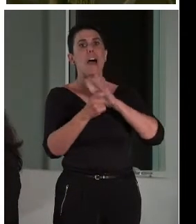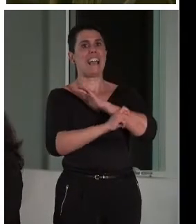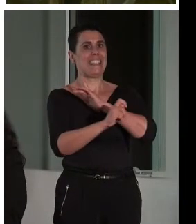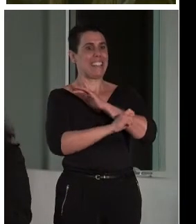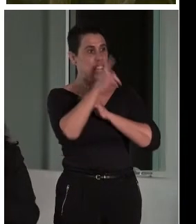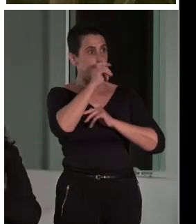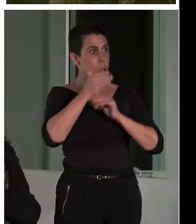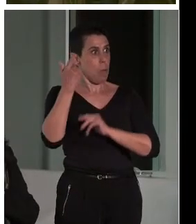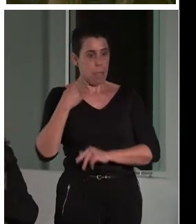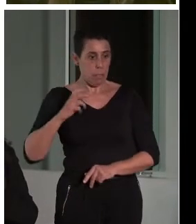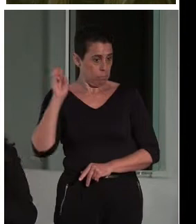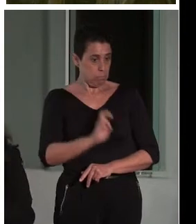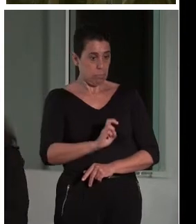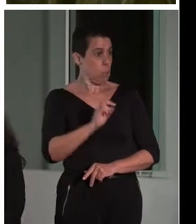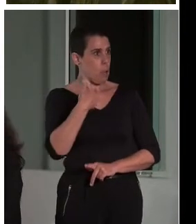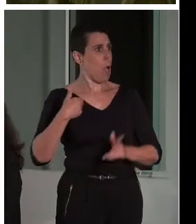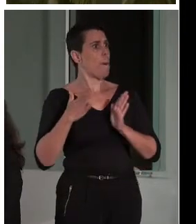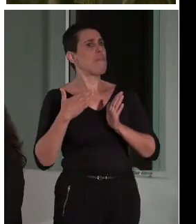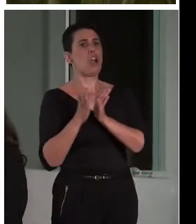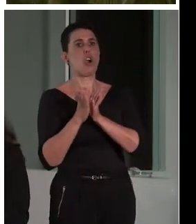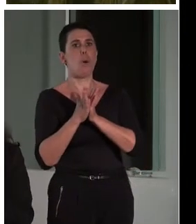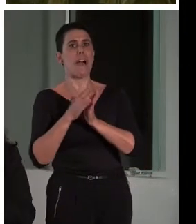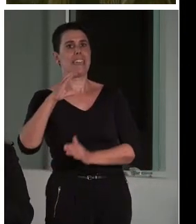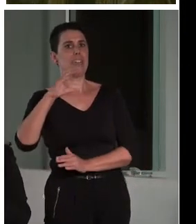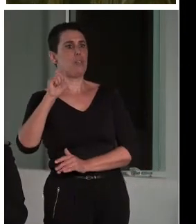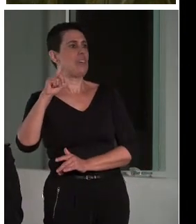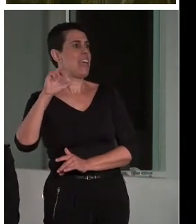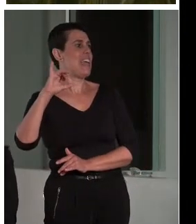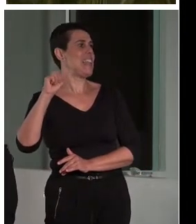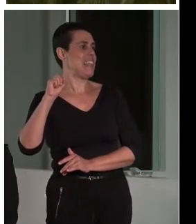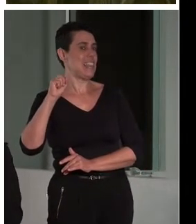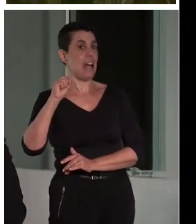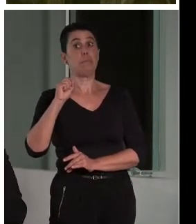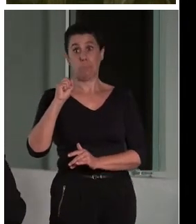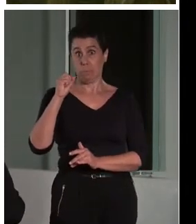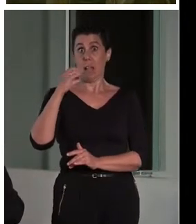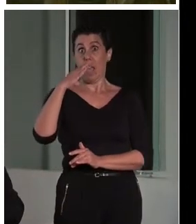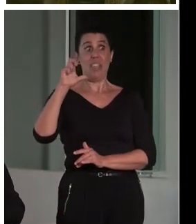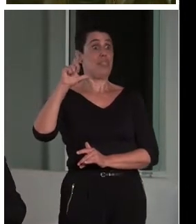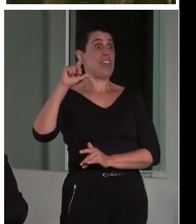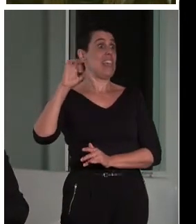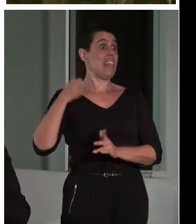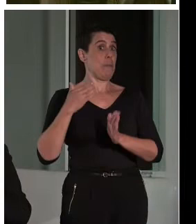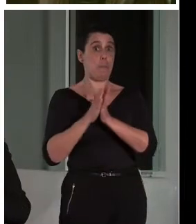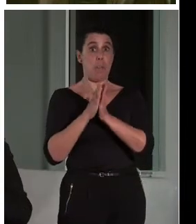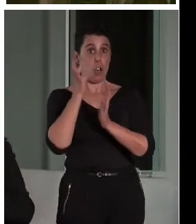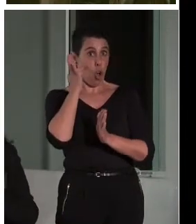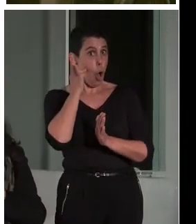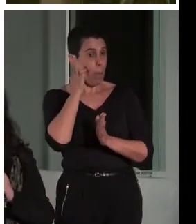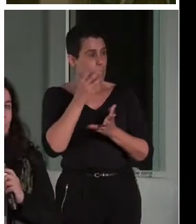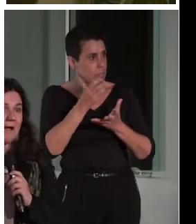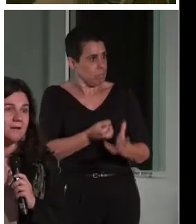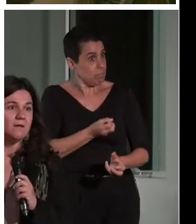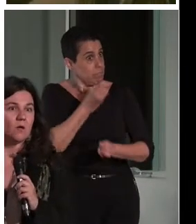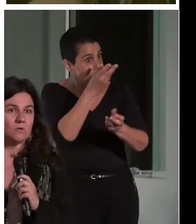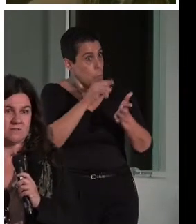compañera vino celia martínez y jeannette sí que es verdad que os contó un plan y una estrategia que en ese momento era eso